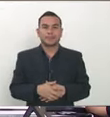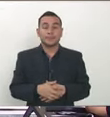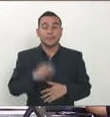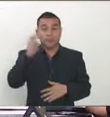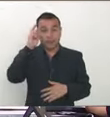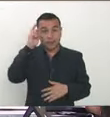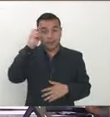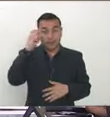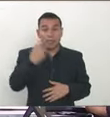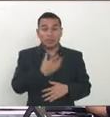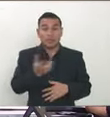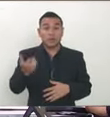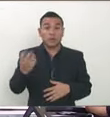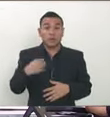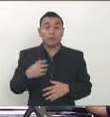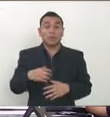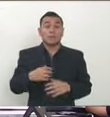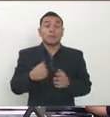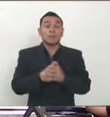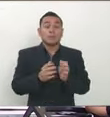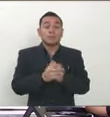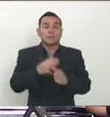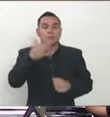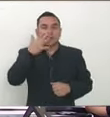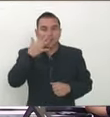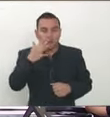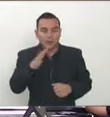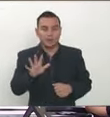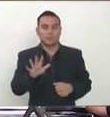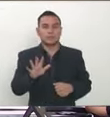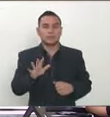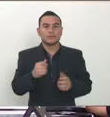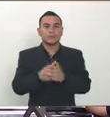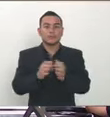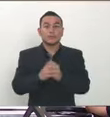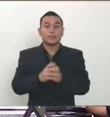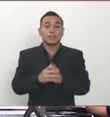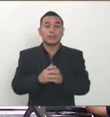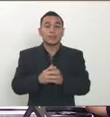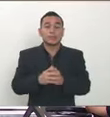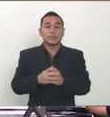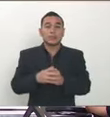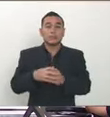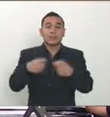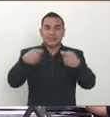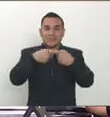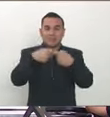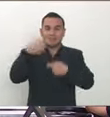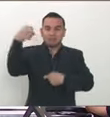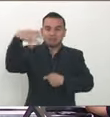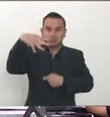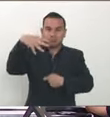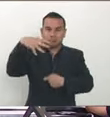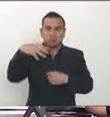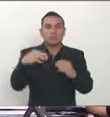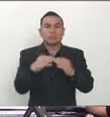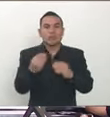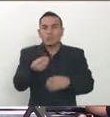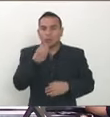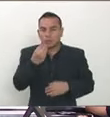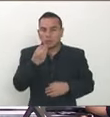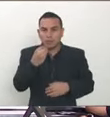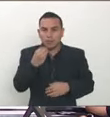destruyen la capacidad del país de seguir funcionando. Por ejemplo, su capacidad de producir energía eléctrica, o su capacidad de producir alimentos, o de